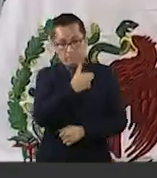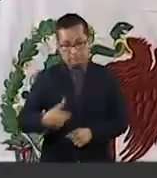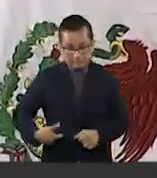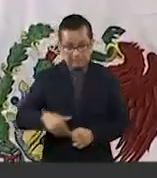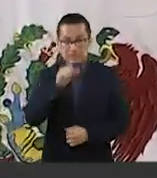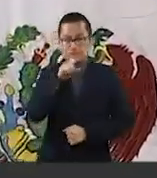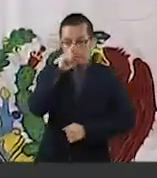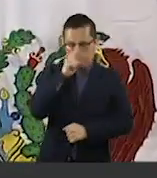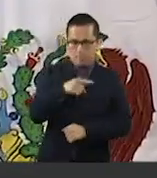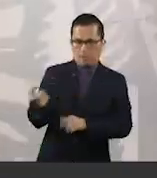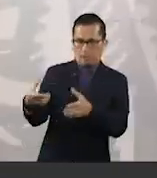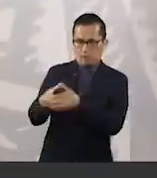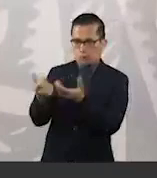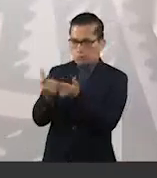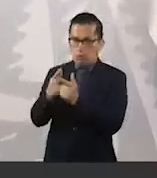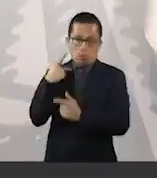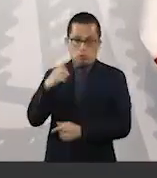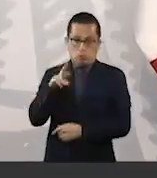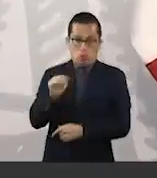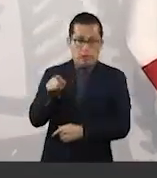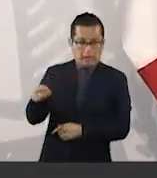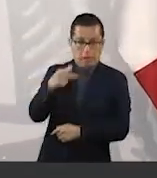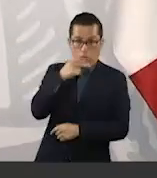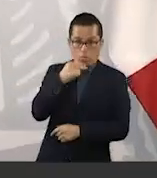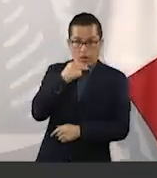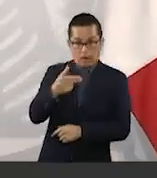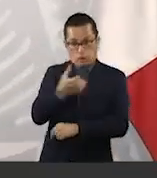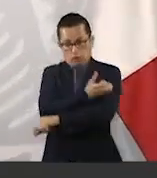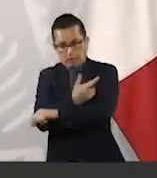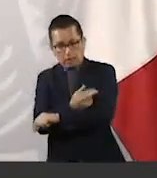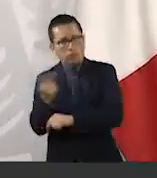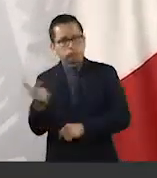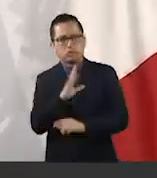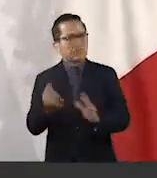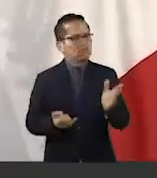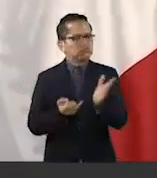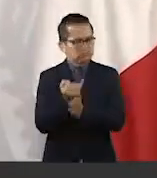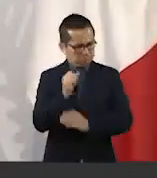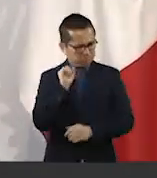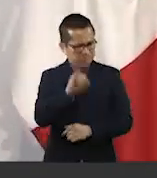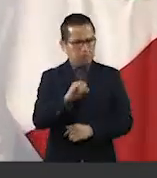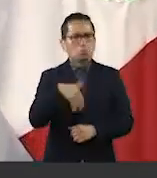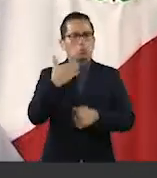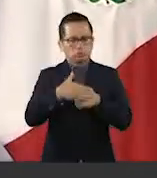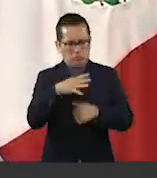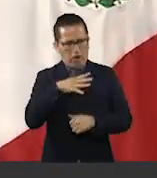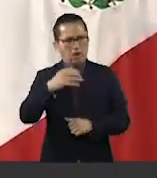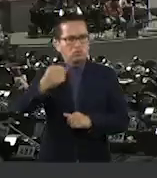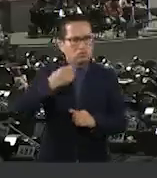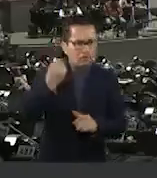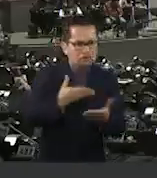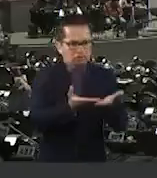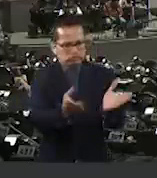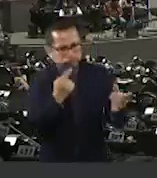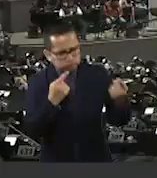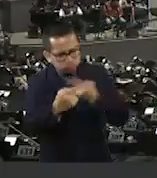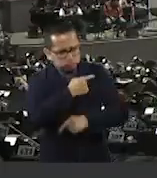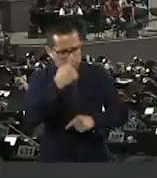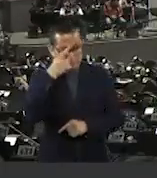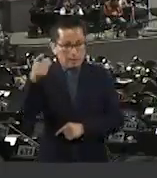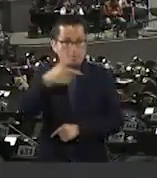confirmaron la realización de foros regionales para debatir las iniciativas del ejecutivo Federal además de las que presenten los diferentes